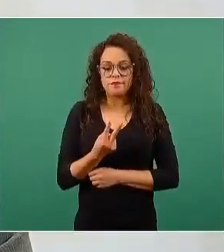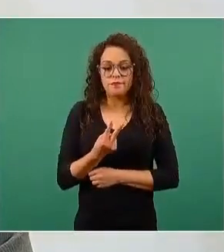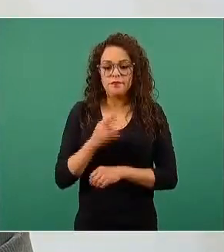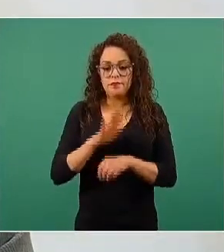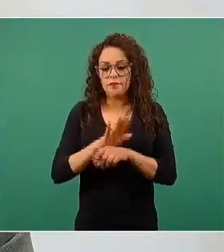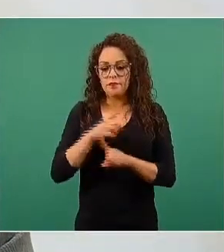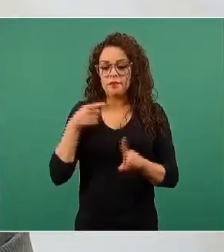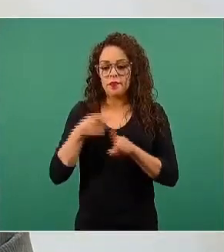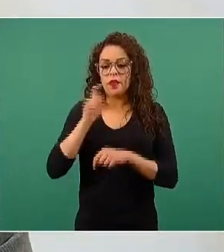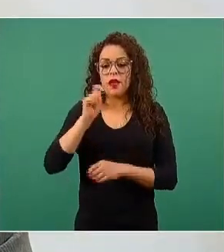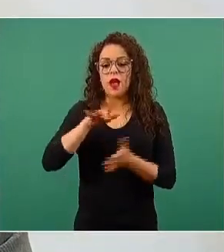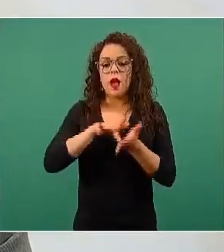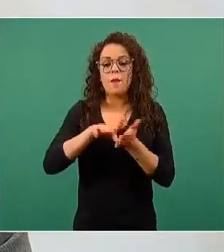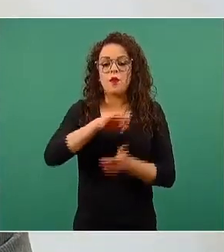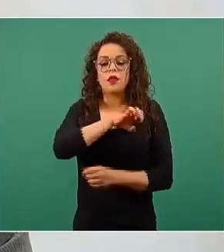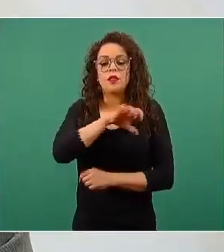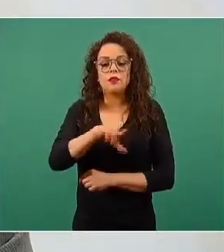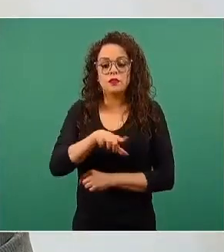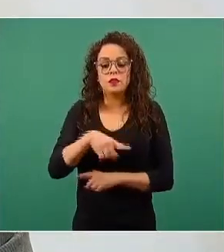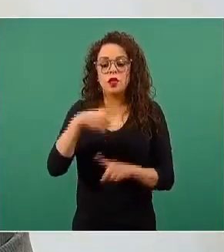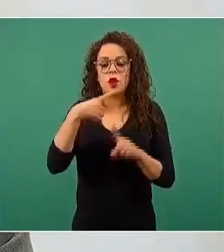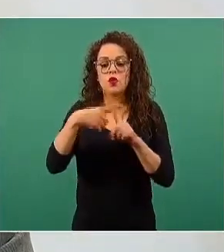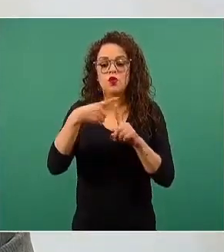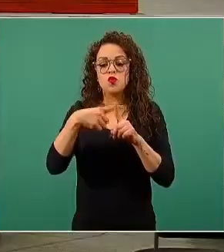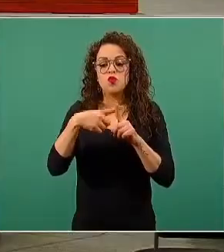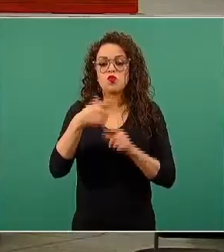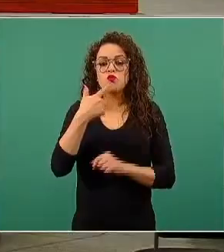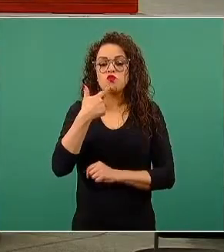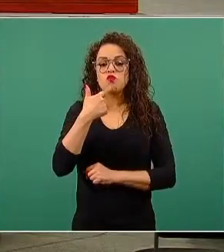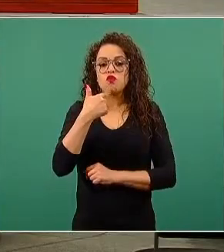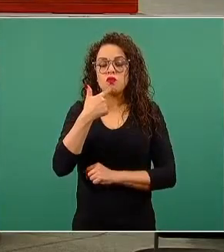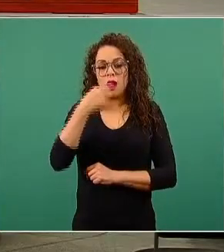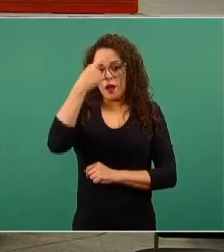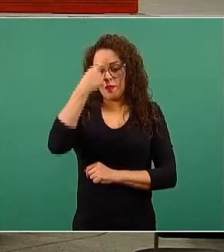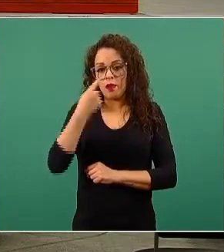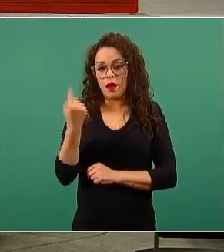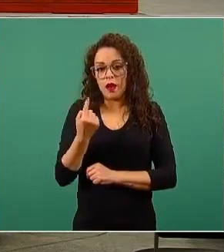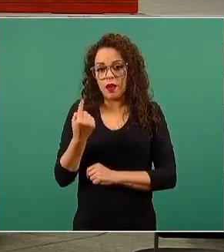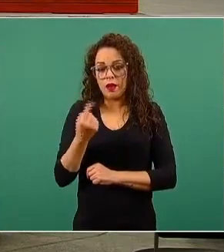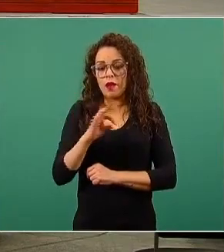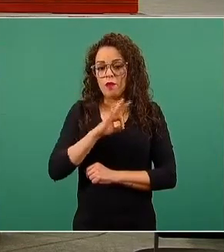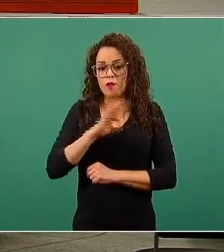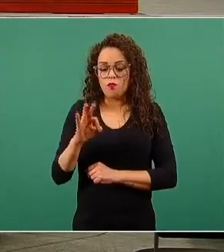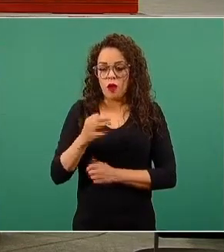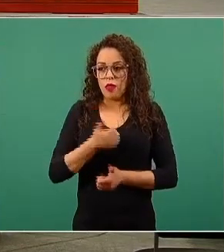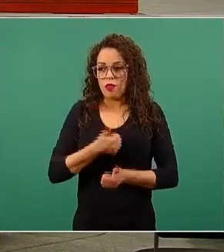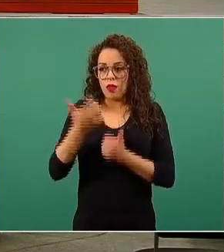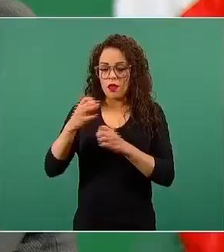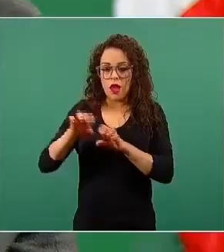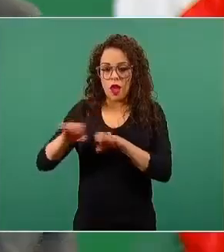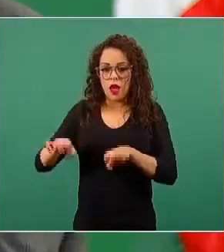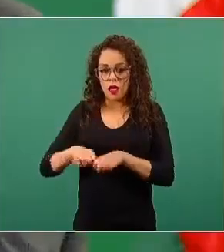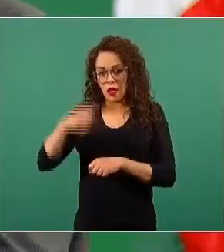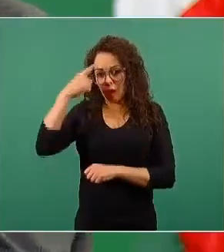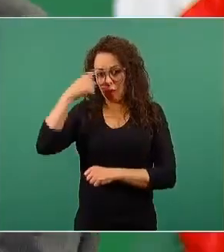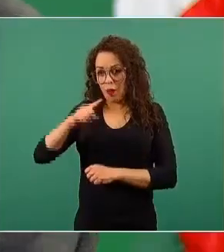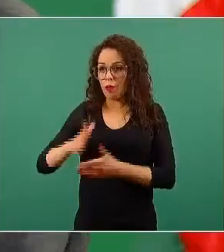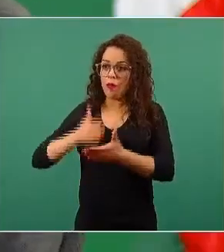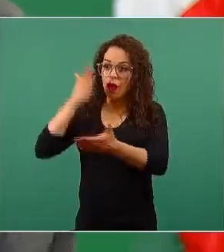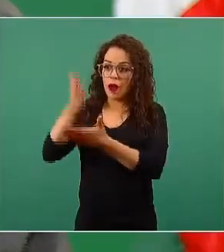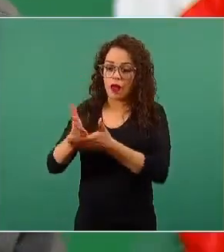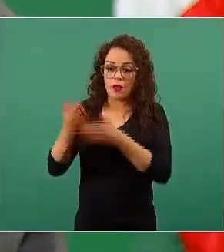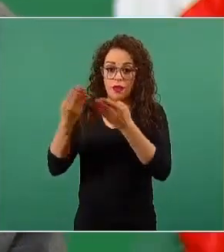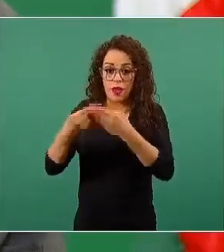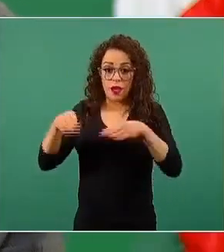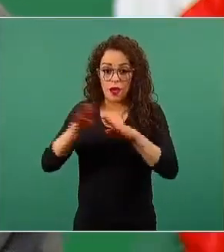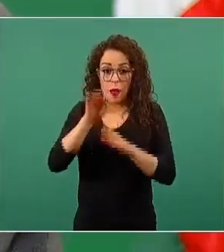hizo un apoyo especial de la Cruz Roja, con ambulancias de la Cruz Roja para llevar a los equipos de vacunación. Entonces, del operativo macro